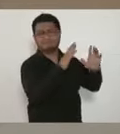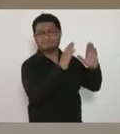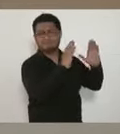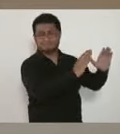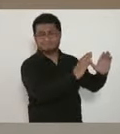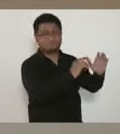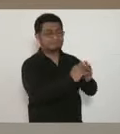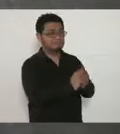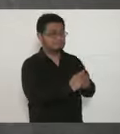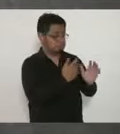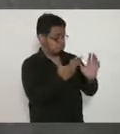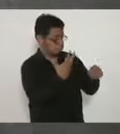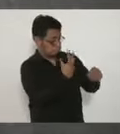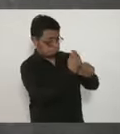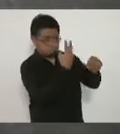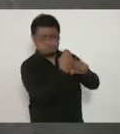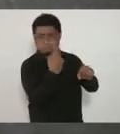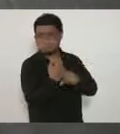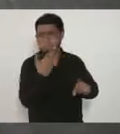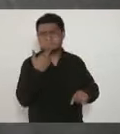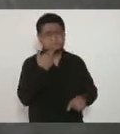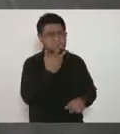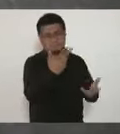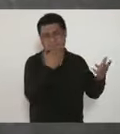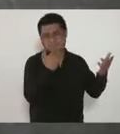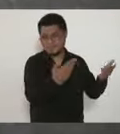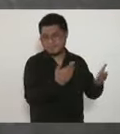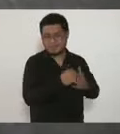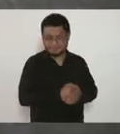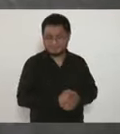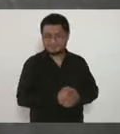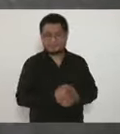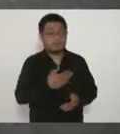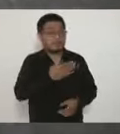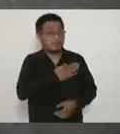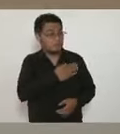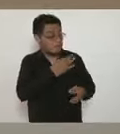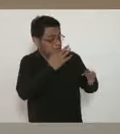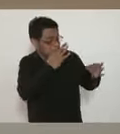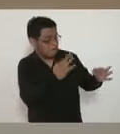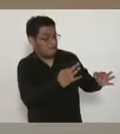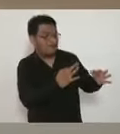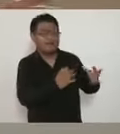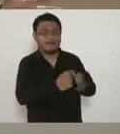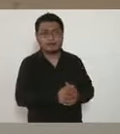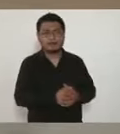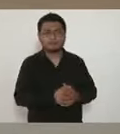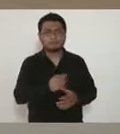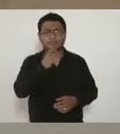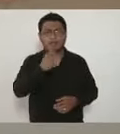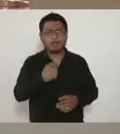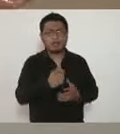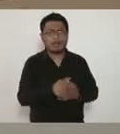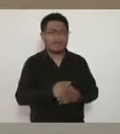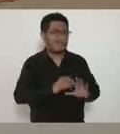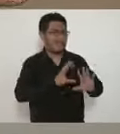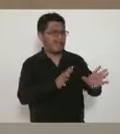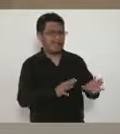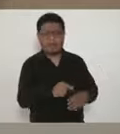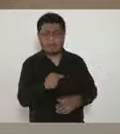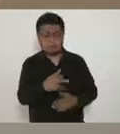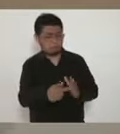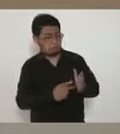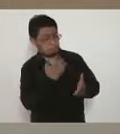la estación. En fin, que ya se está apoyando, porque no es nada más una gran obra